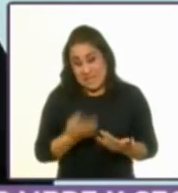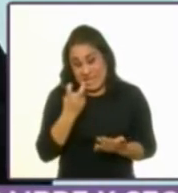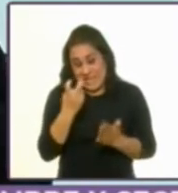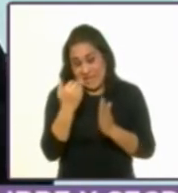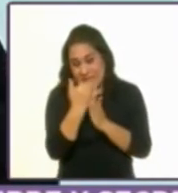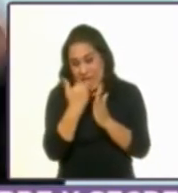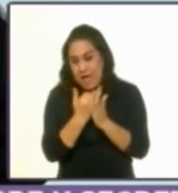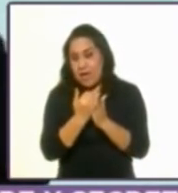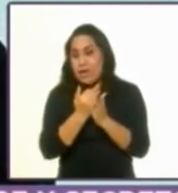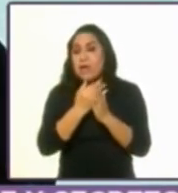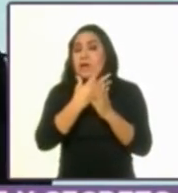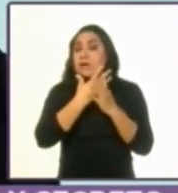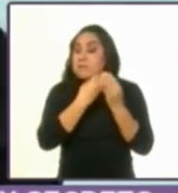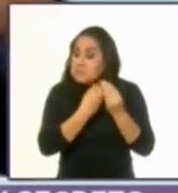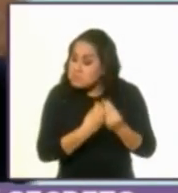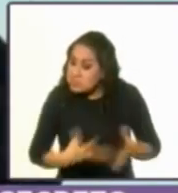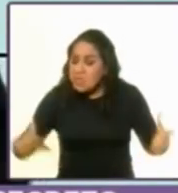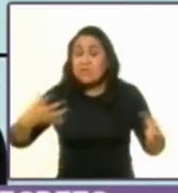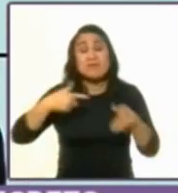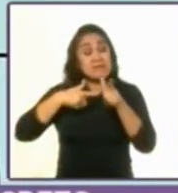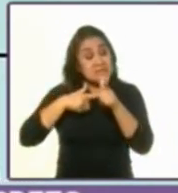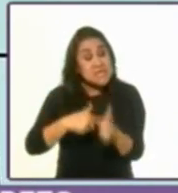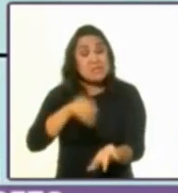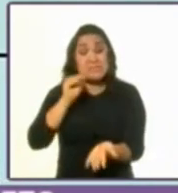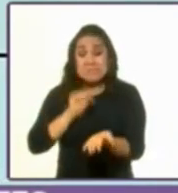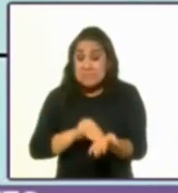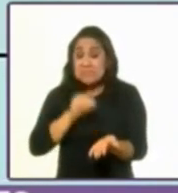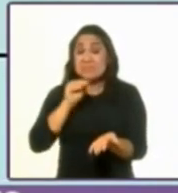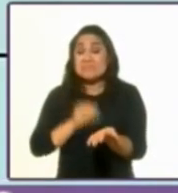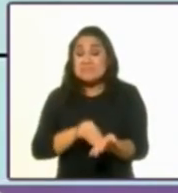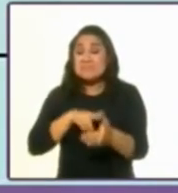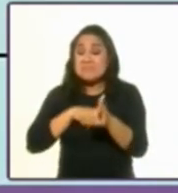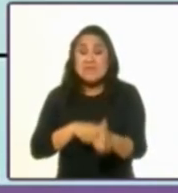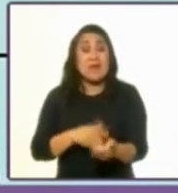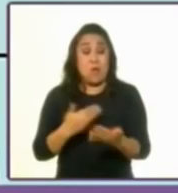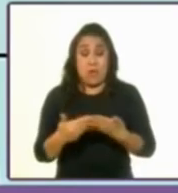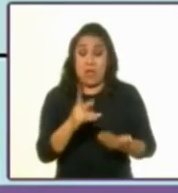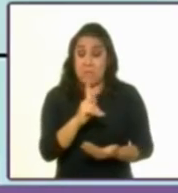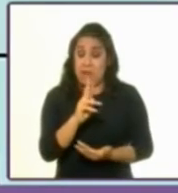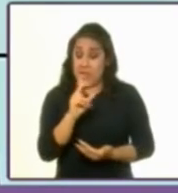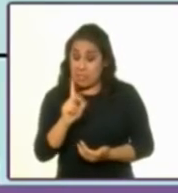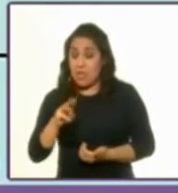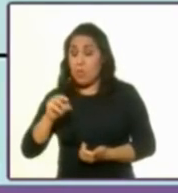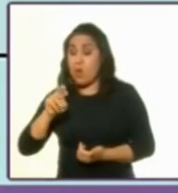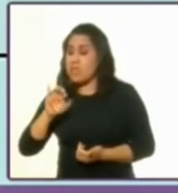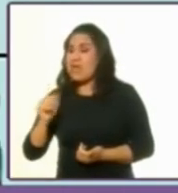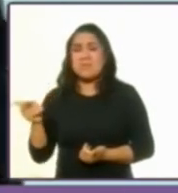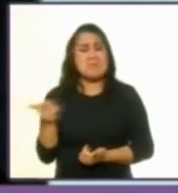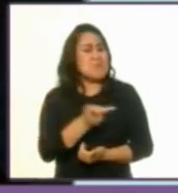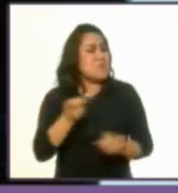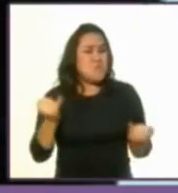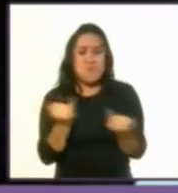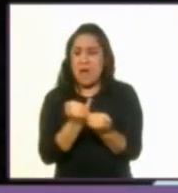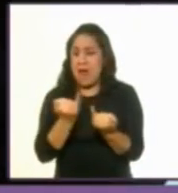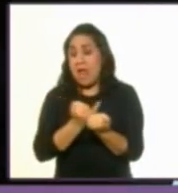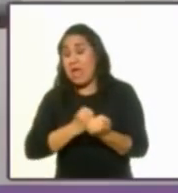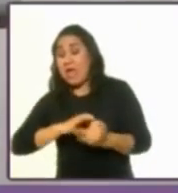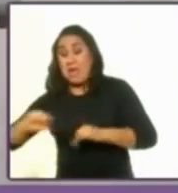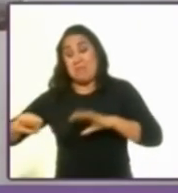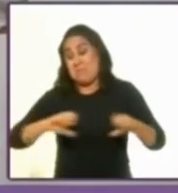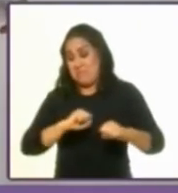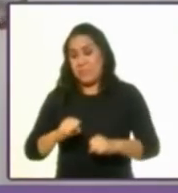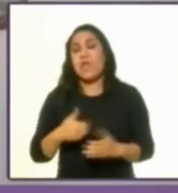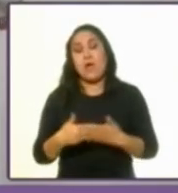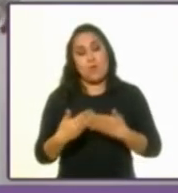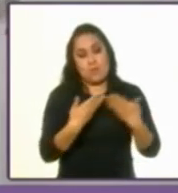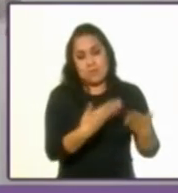han desarrollado las siguen desarrollando la que tanto perderé como morena se disputan la autoría muchas gracias y tiene uso de